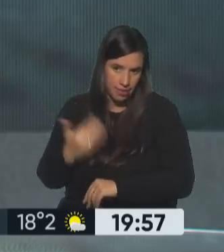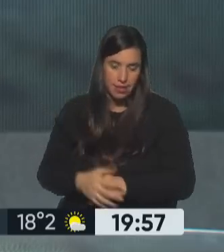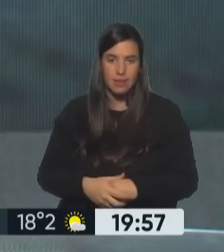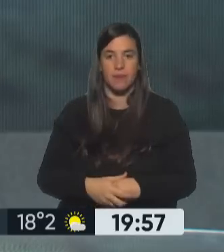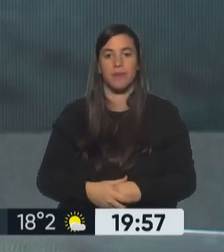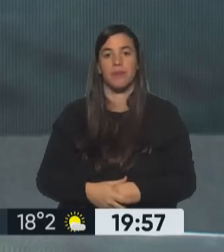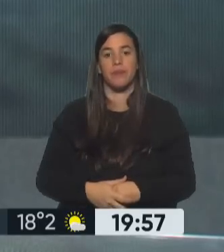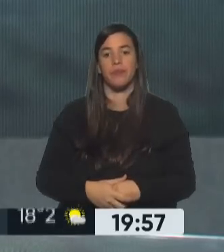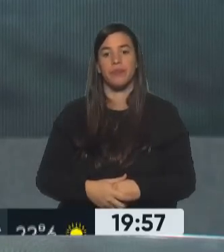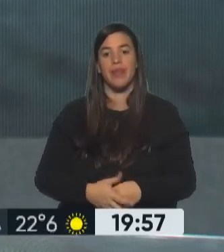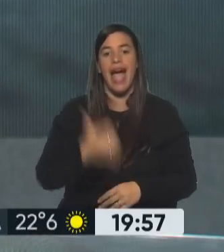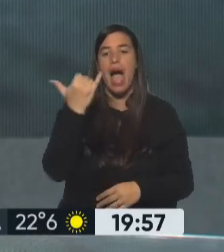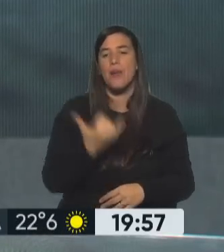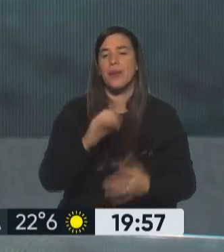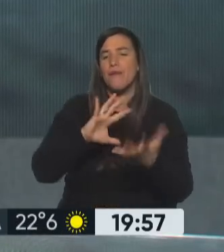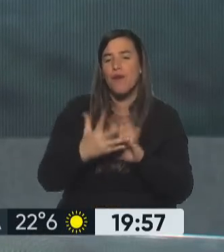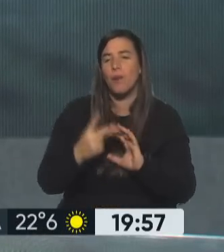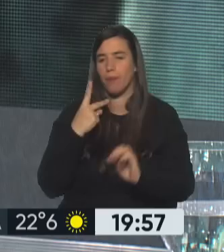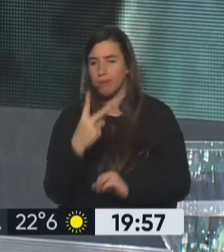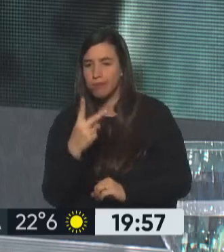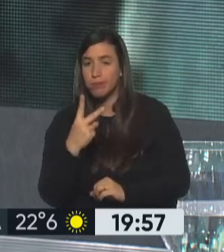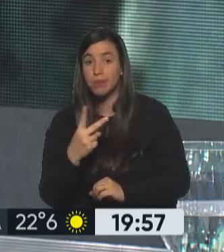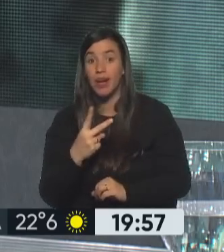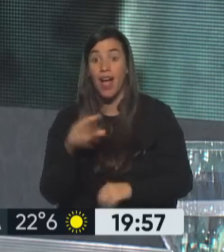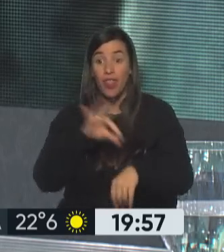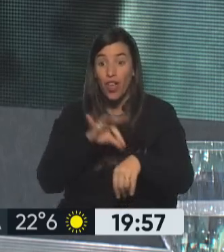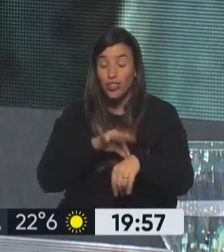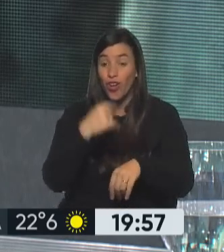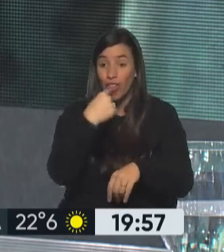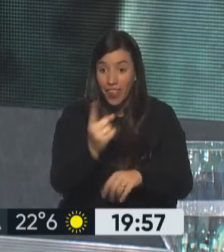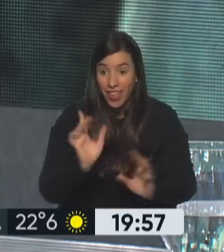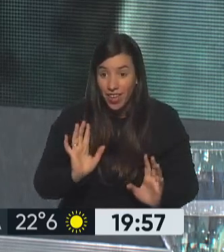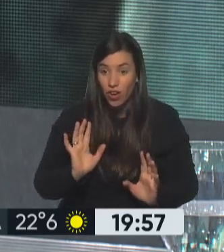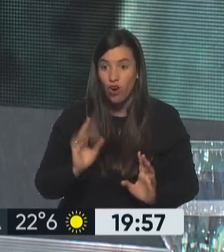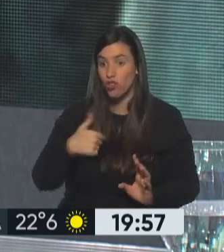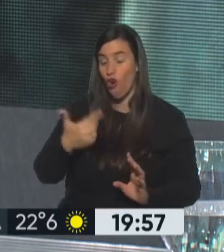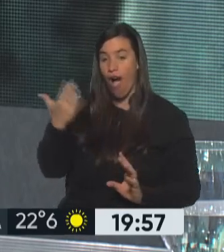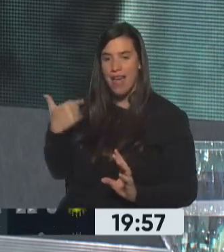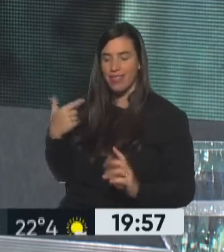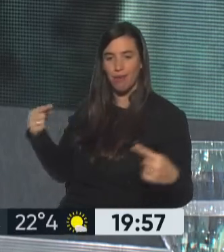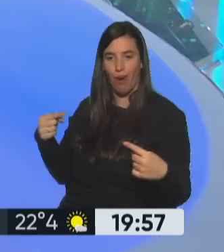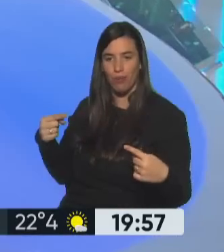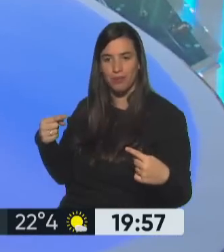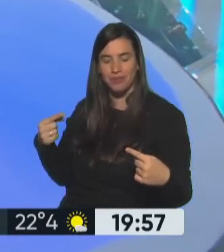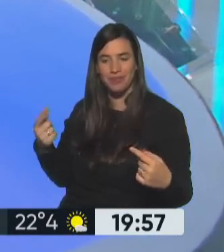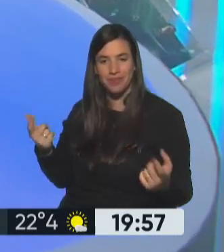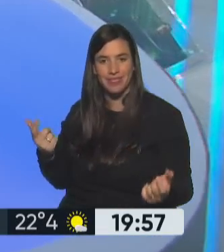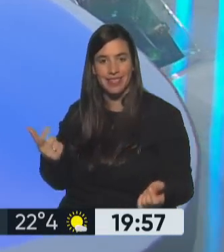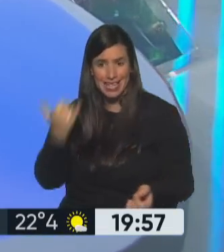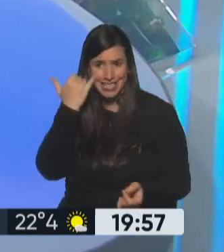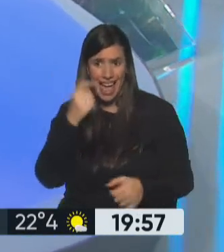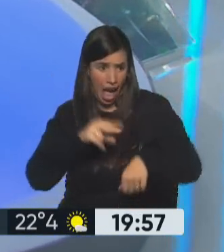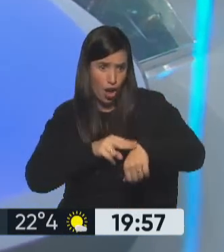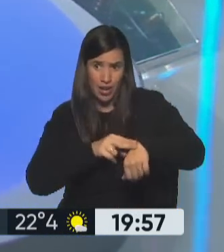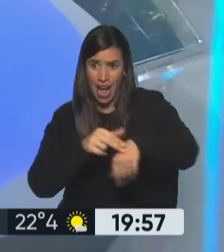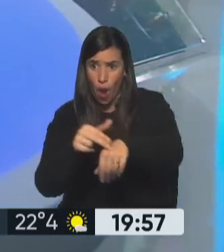muy oportuna. Había dos bibliotecas, yo les dije, porque el doctor está diciendo todo lo contrario de lo que yo había planteado. Pero ya está acá aconsejando a los apoderados, ¿eh?